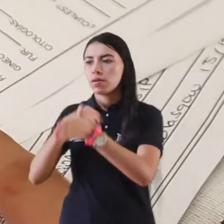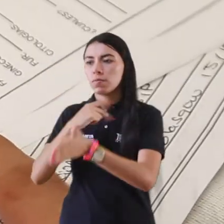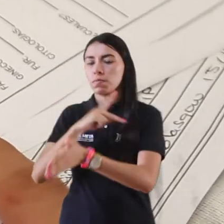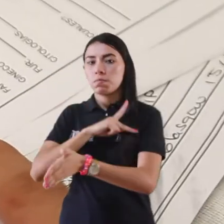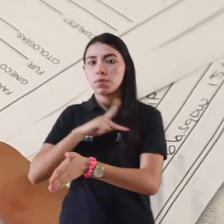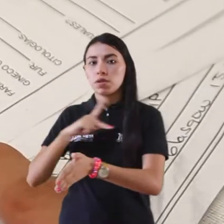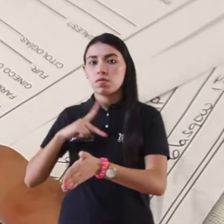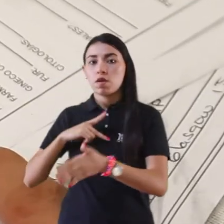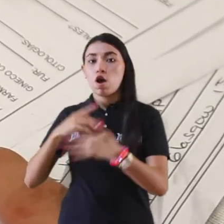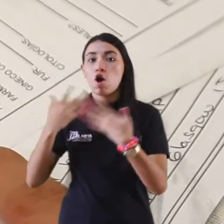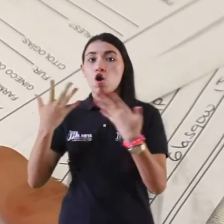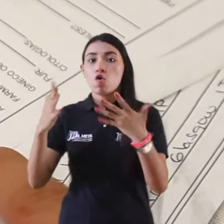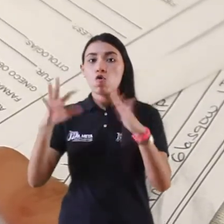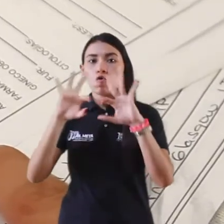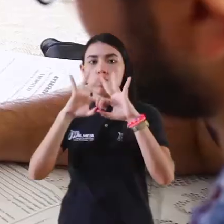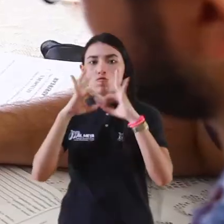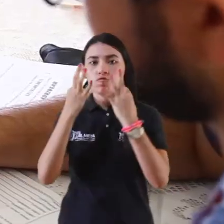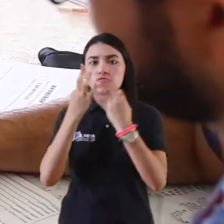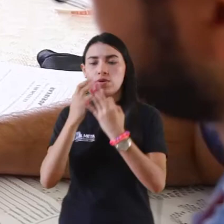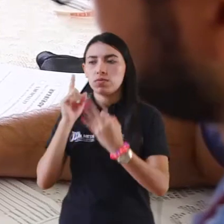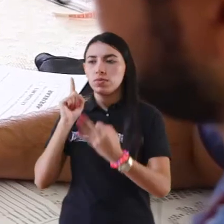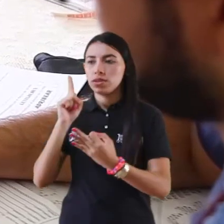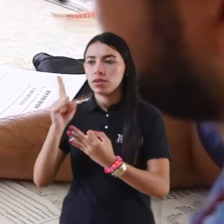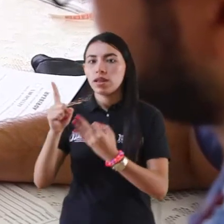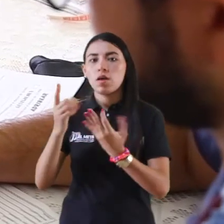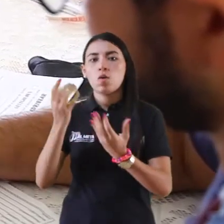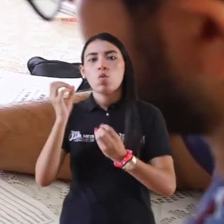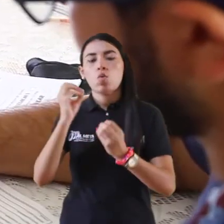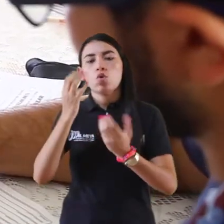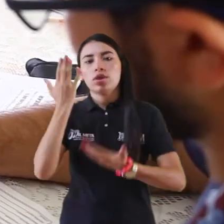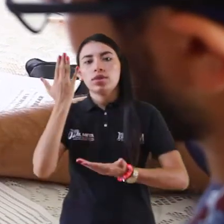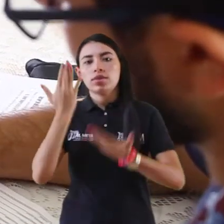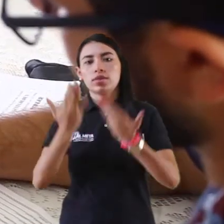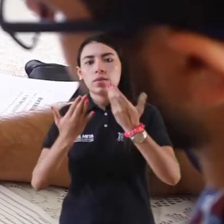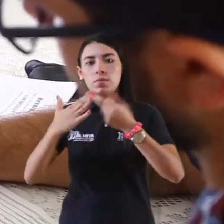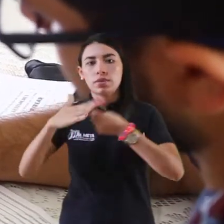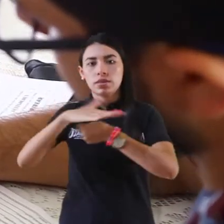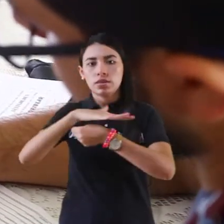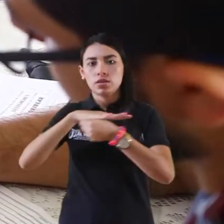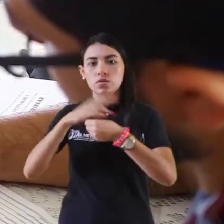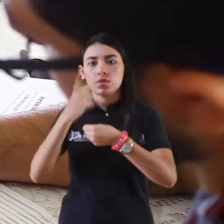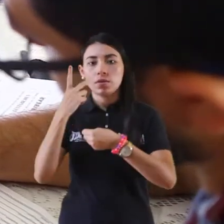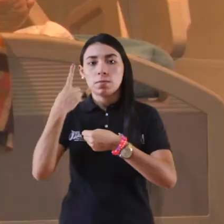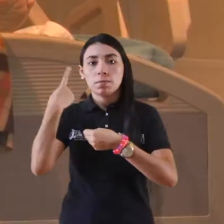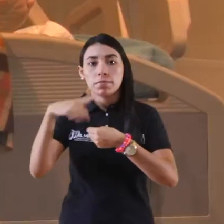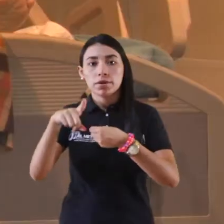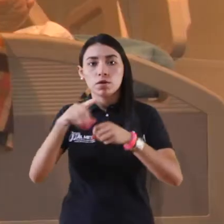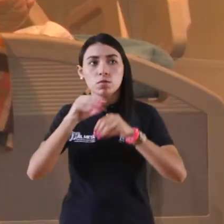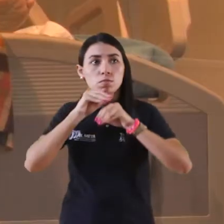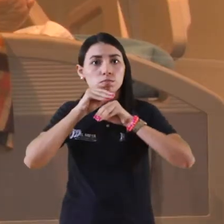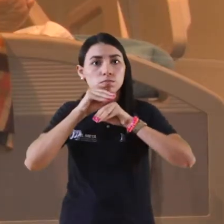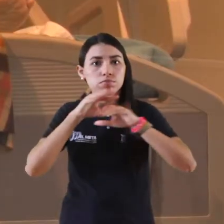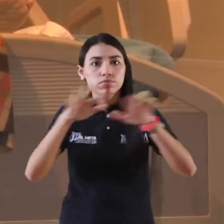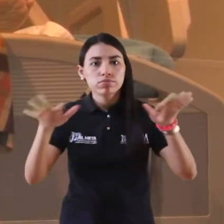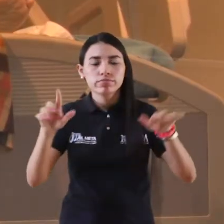persona, sin perjuicio de la posibilidad de acceso a la misma por los familiares en los eventos